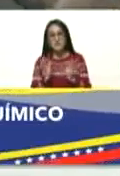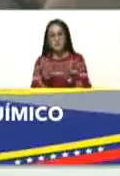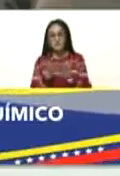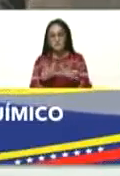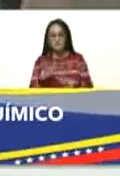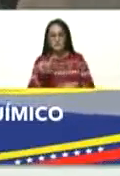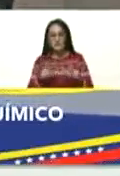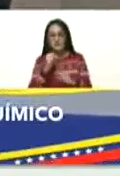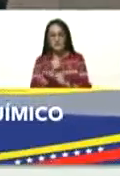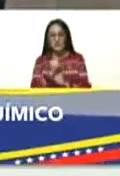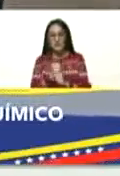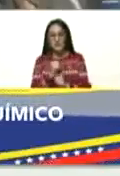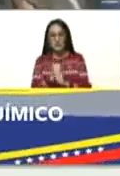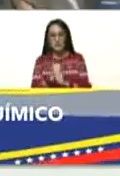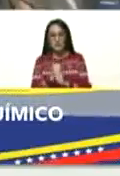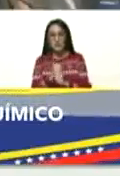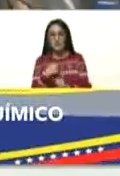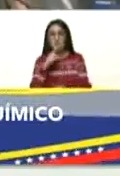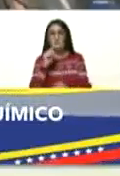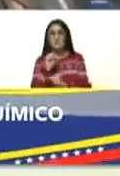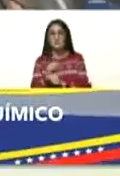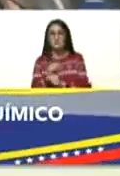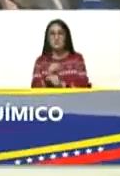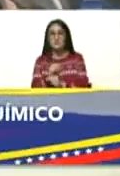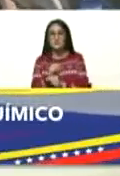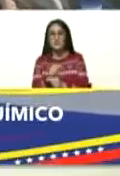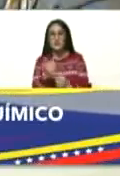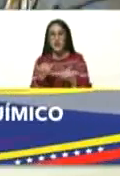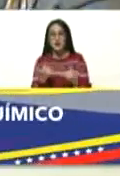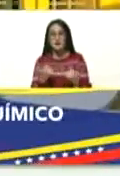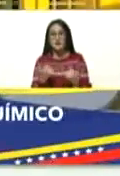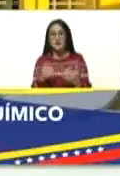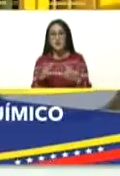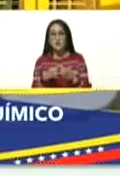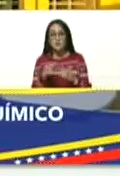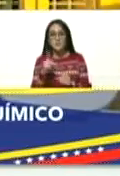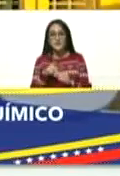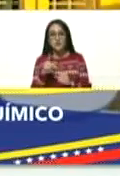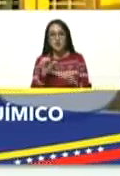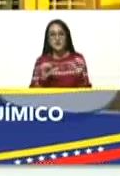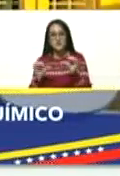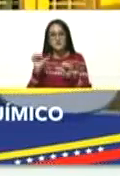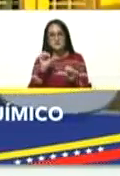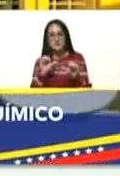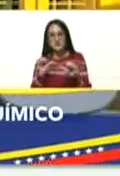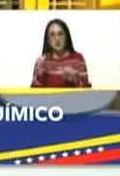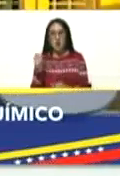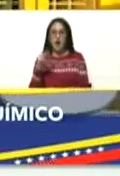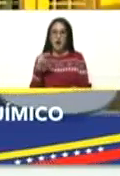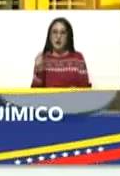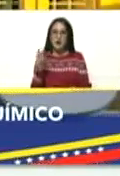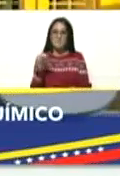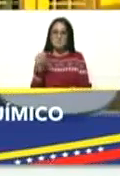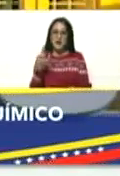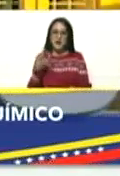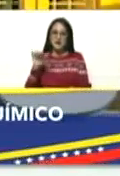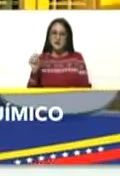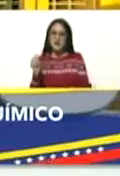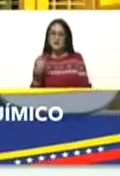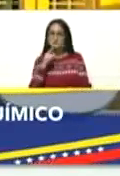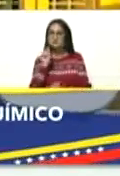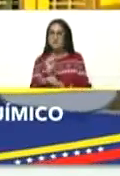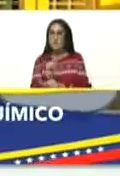obrera venezolana. Y yo les digo, desde acá, desde el complejo petroquímico Ana María Campos, le